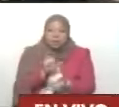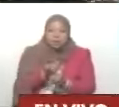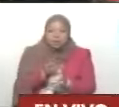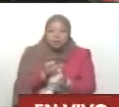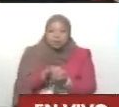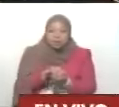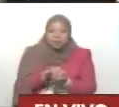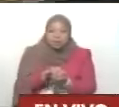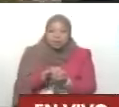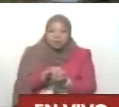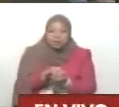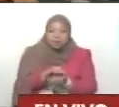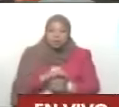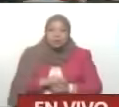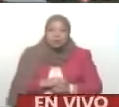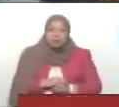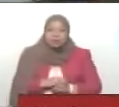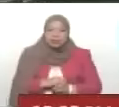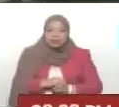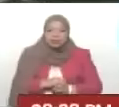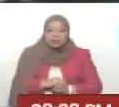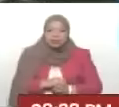Marnelis.